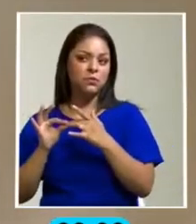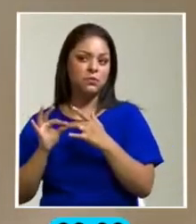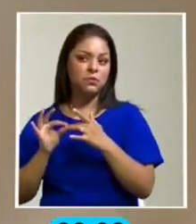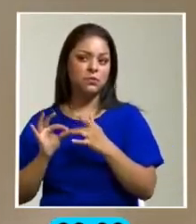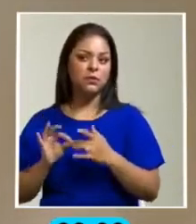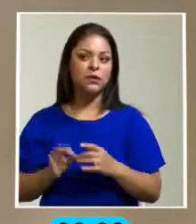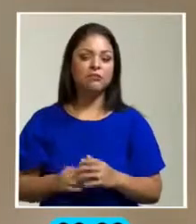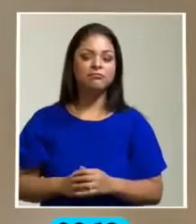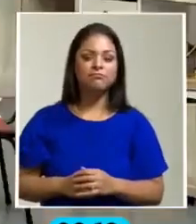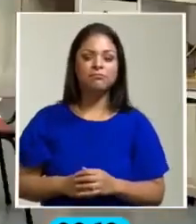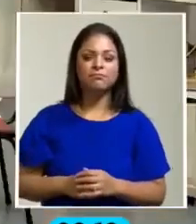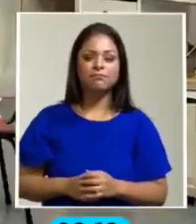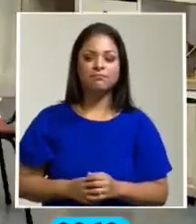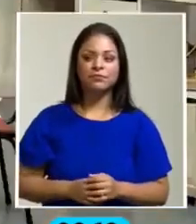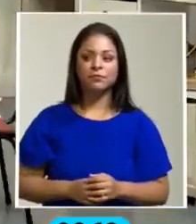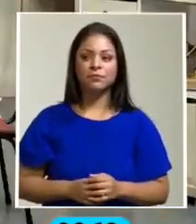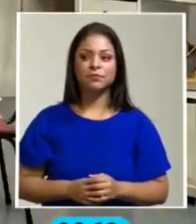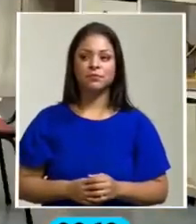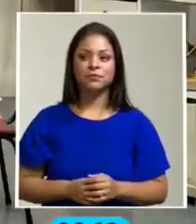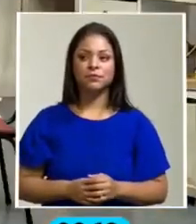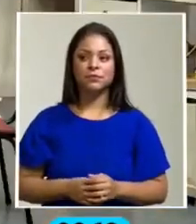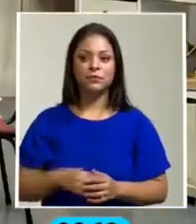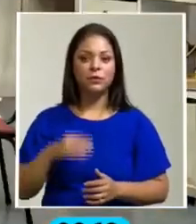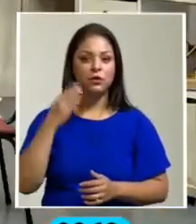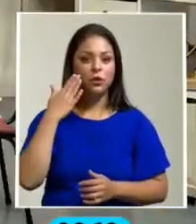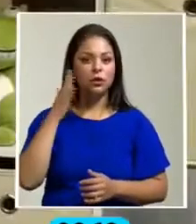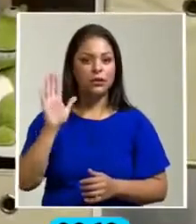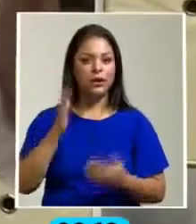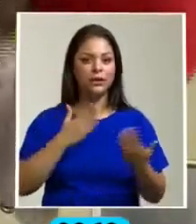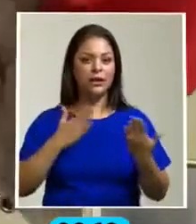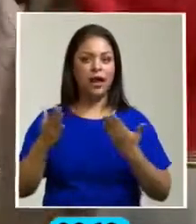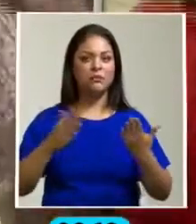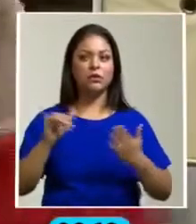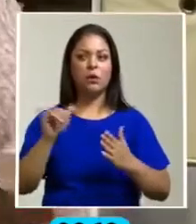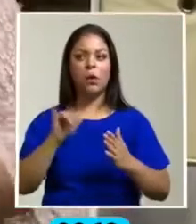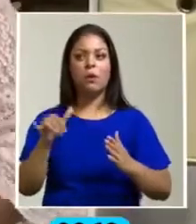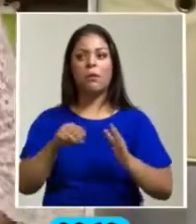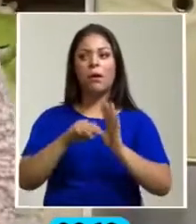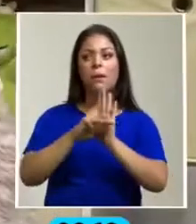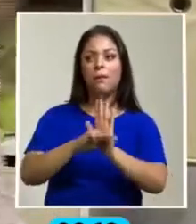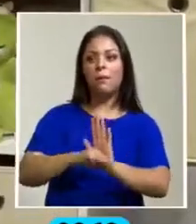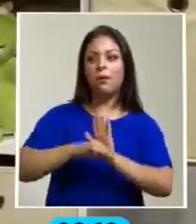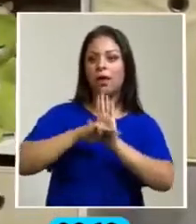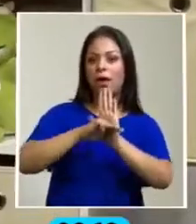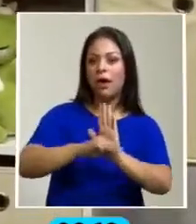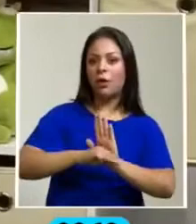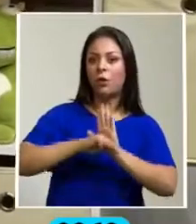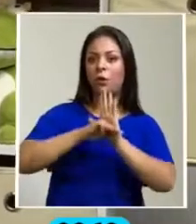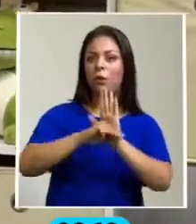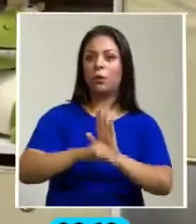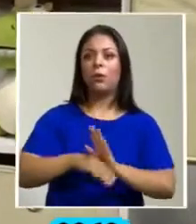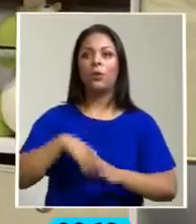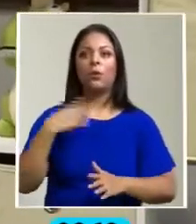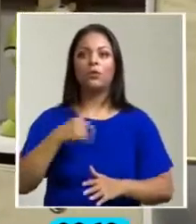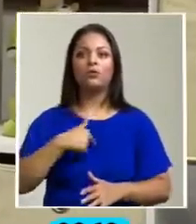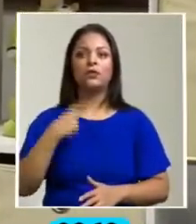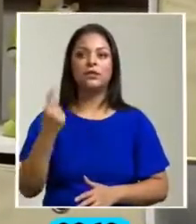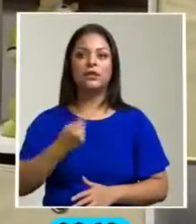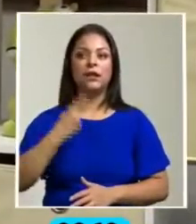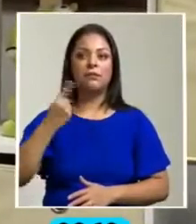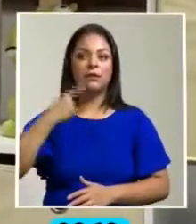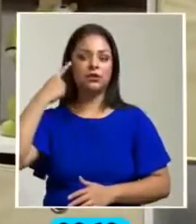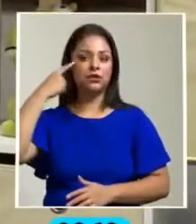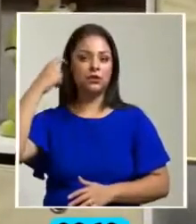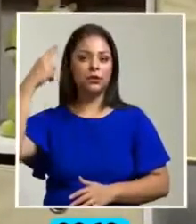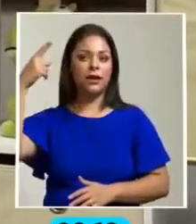como... ¿Qué será lo que tenemos? Ay, ¿será de modelaje? ¡Ay, qué lindo! Ay, yo siempre he soñado con ser modelo, no